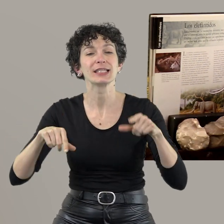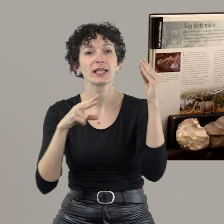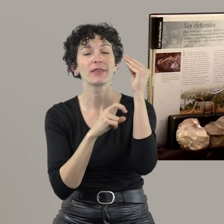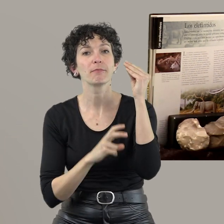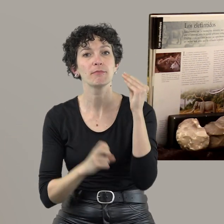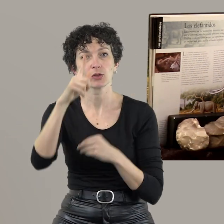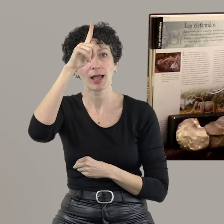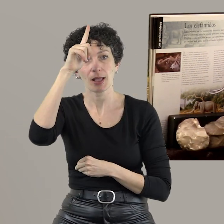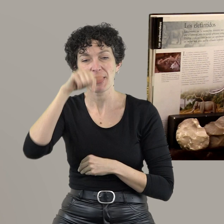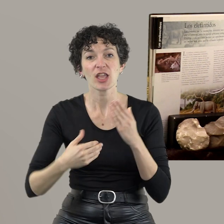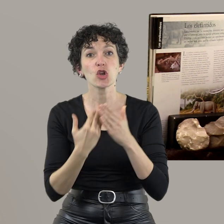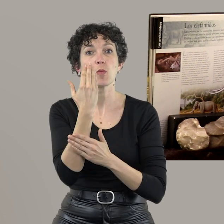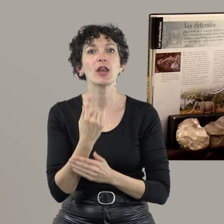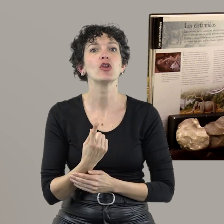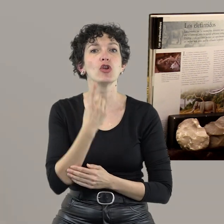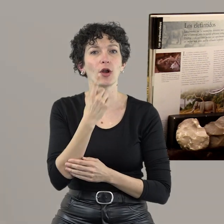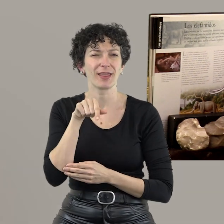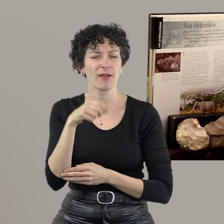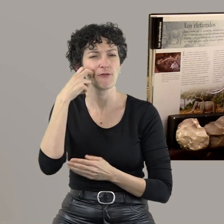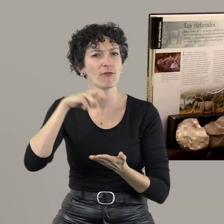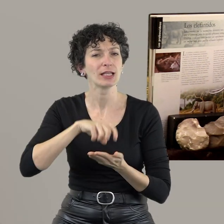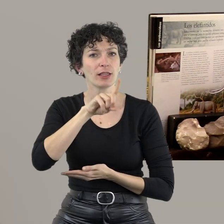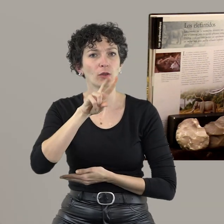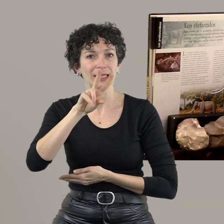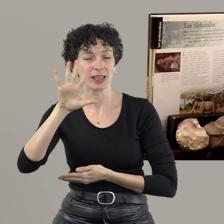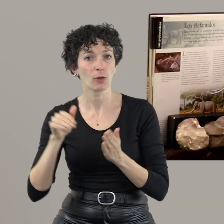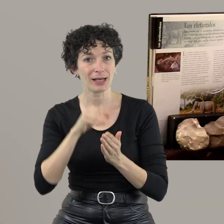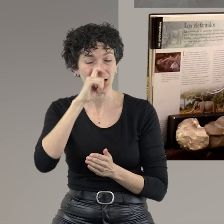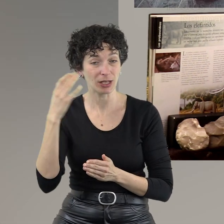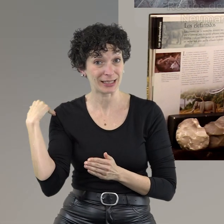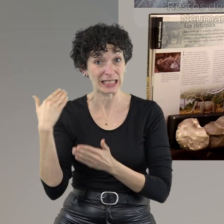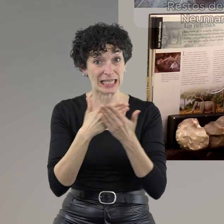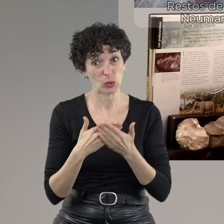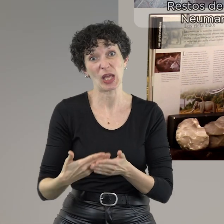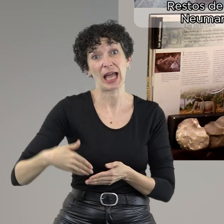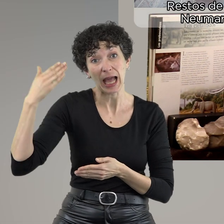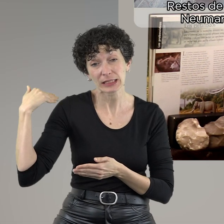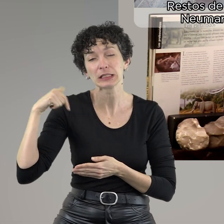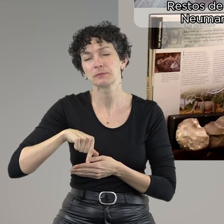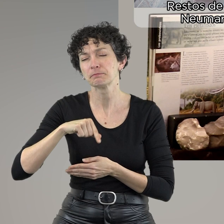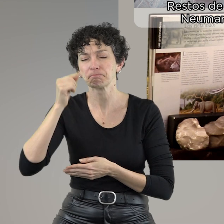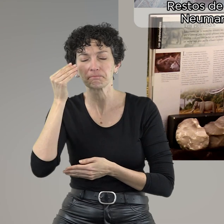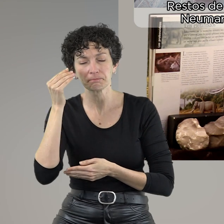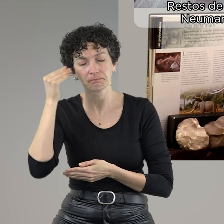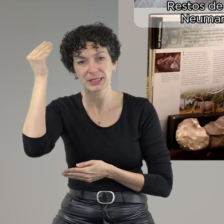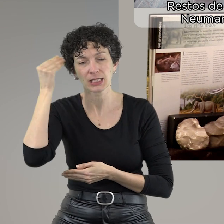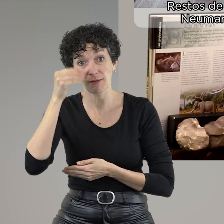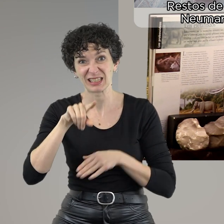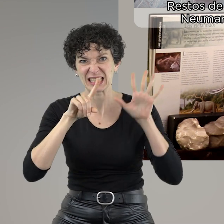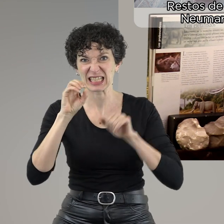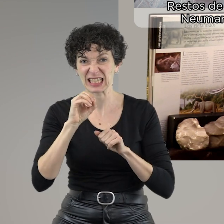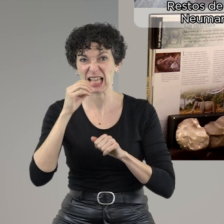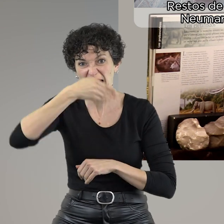Neumarkt-Nord, datado hace unos 125.000 años. Estudios anteriores habían determinado que esta acumulación de más de 60 elefantes era del todo